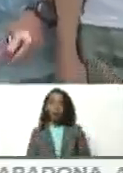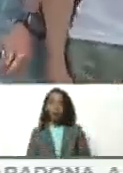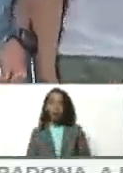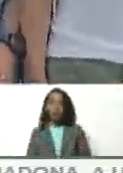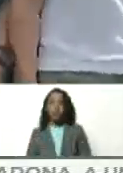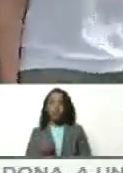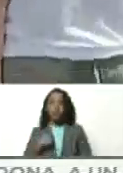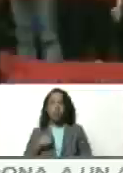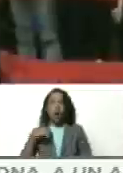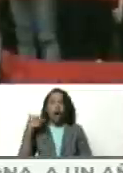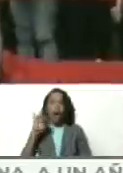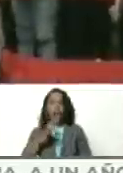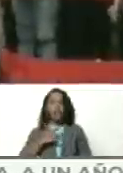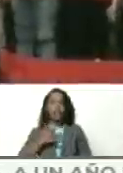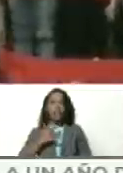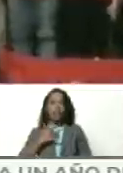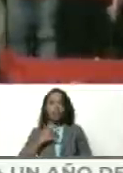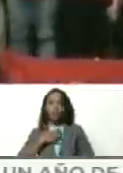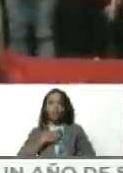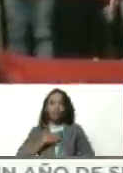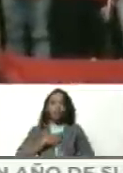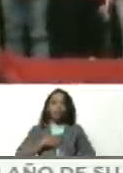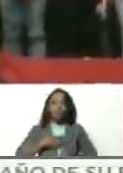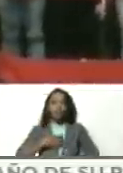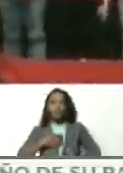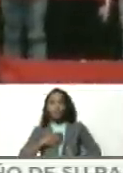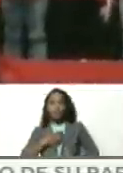tengo sentimiento encontrado, le dije, Carmen.